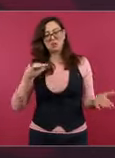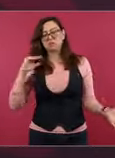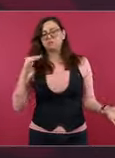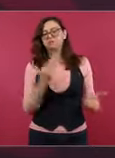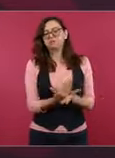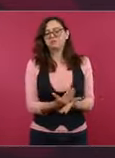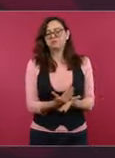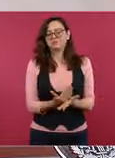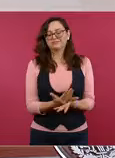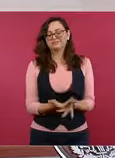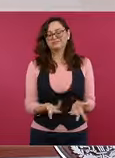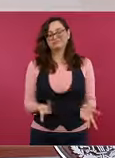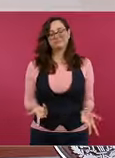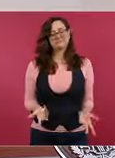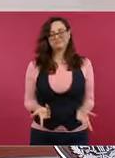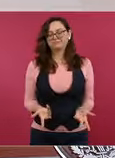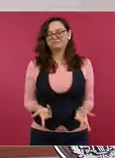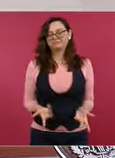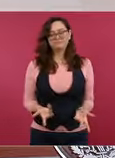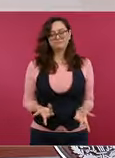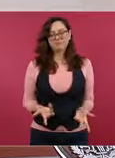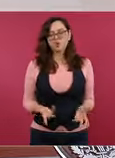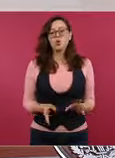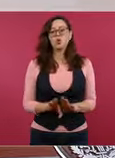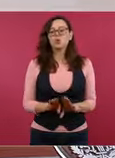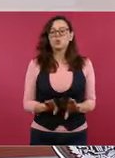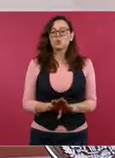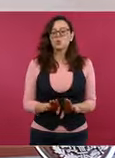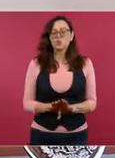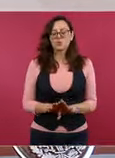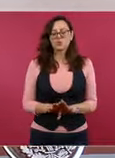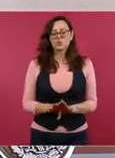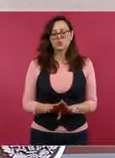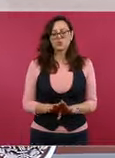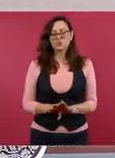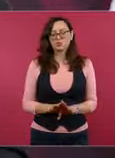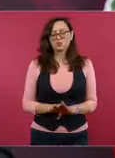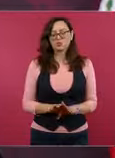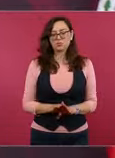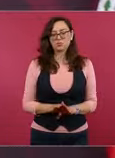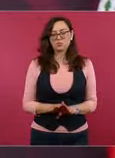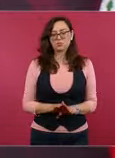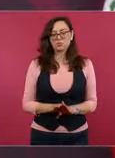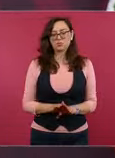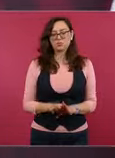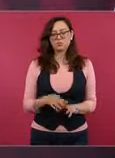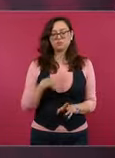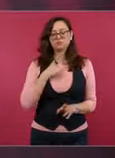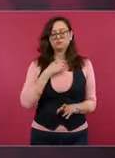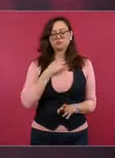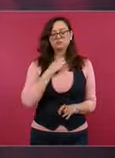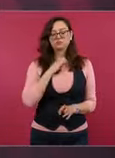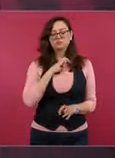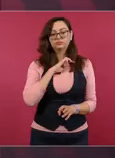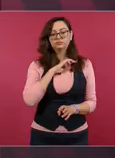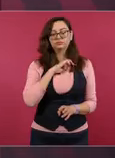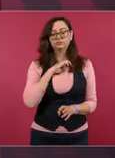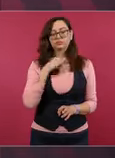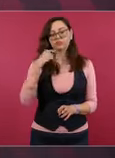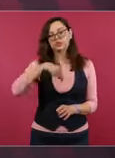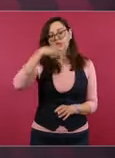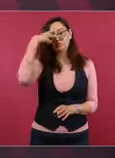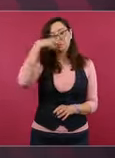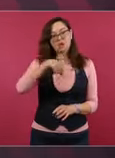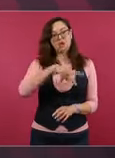y que ya no se permita que llegue inversión extranjera a México